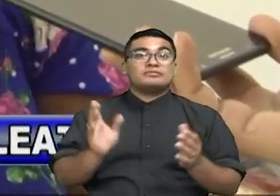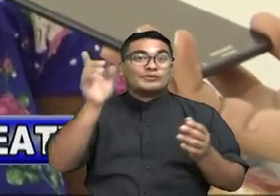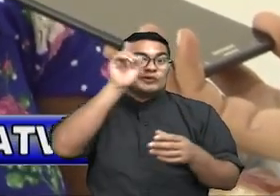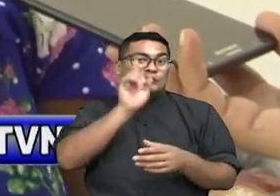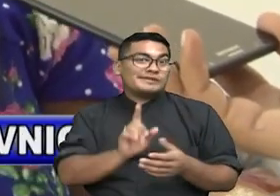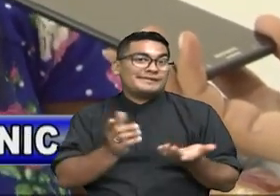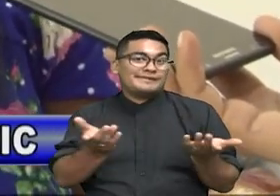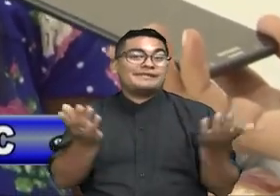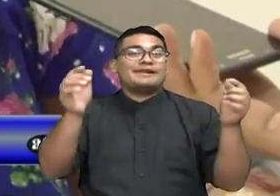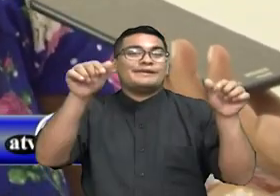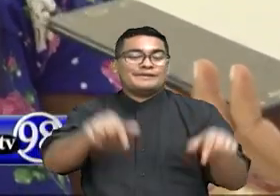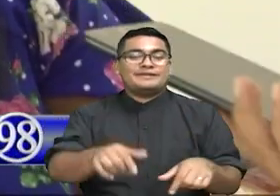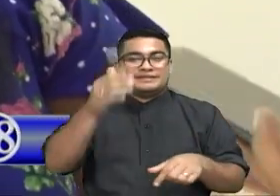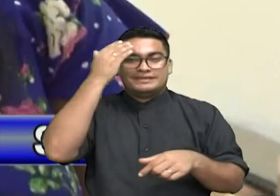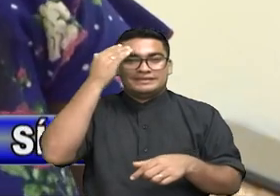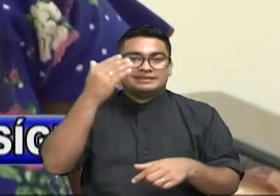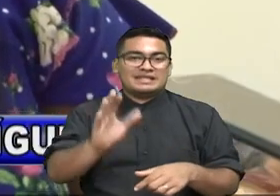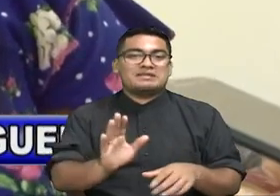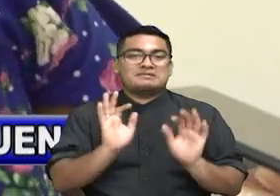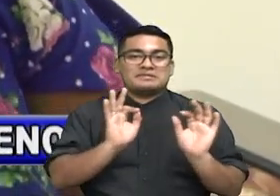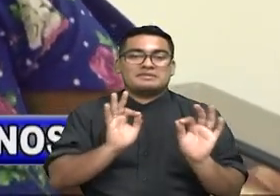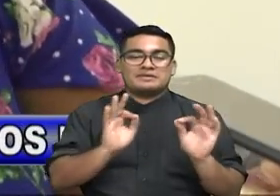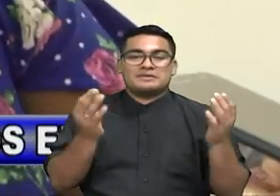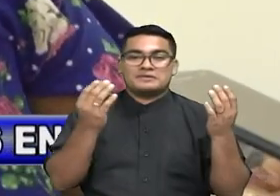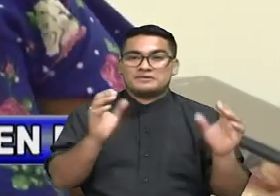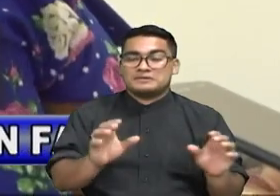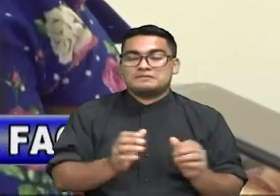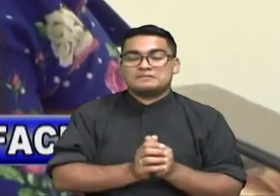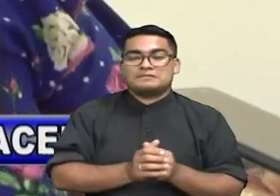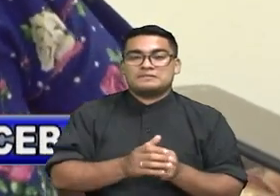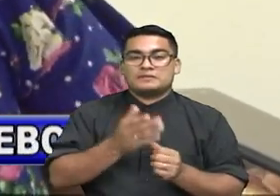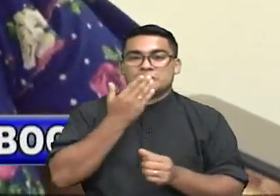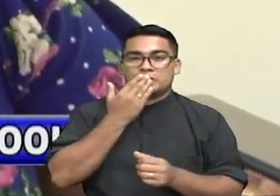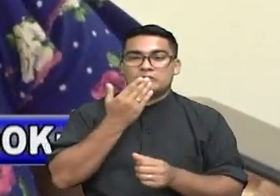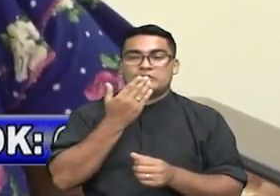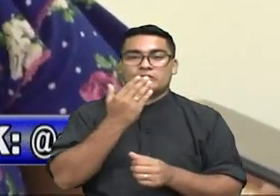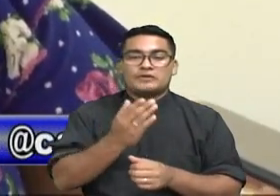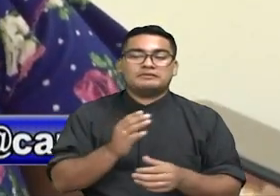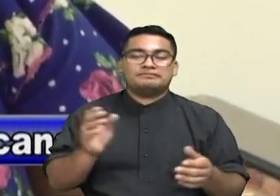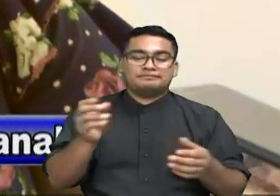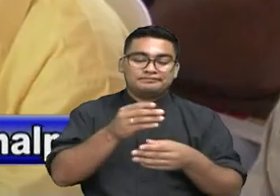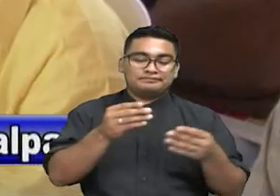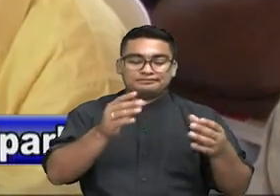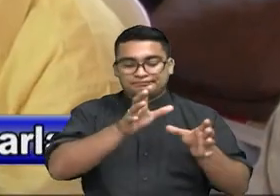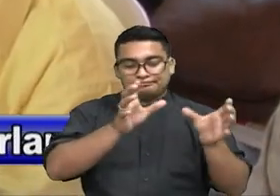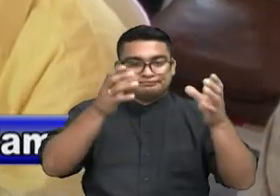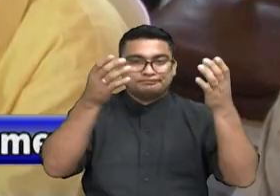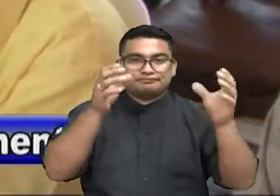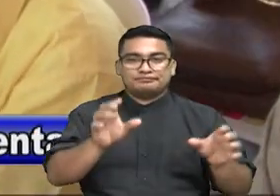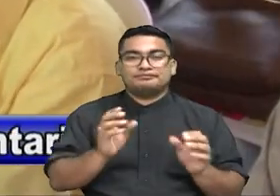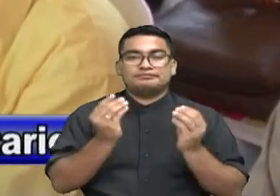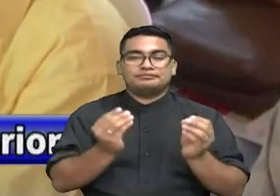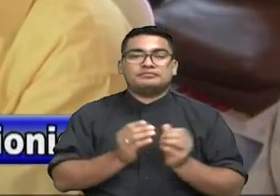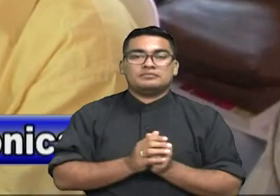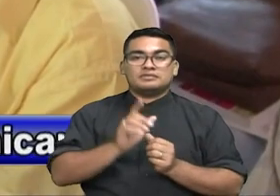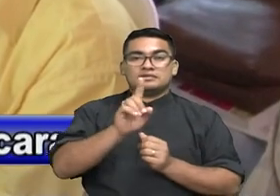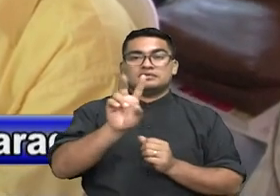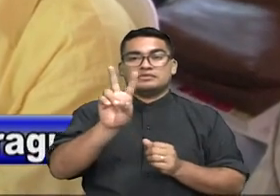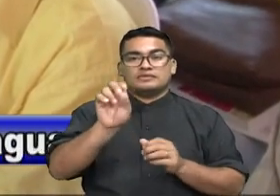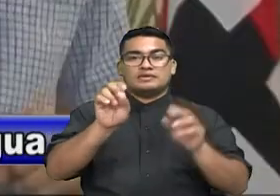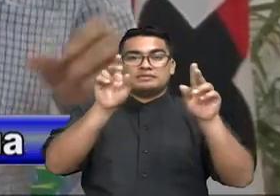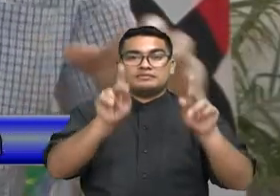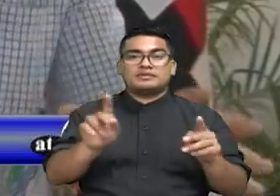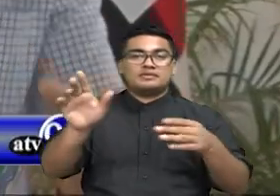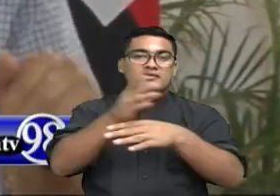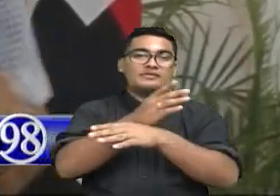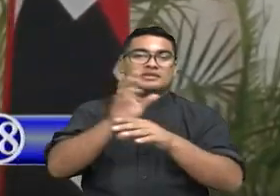Pero ahora que lo sabemos, esto es una gran cosa. Mire, pues ahora hemos elaborado muchas cosas. Los 120 protagonistas de